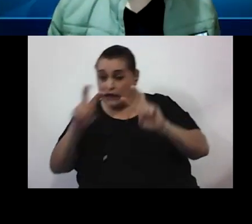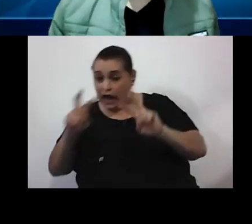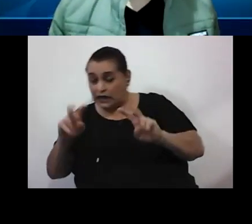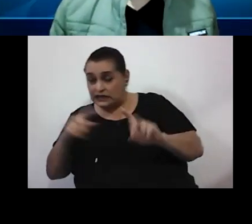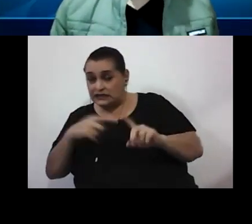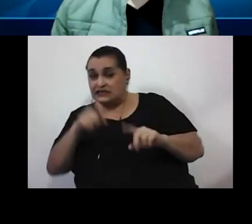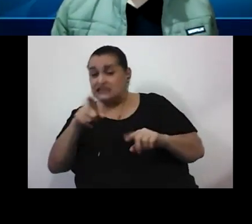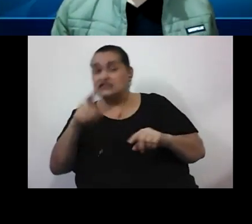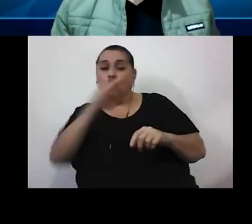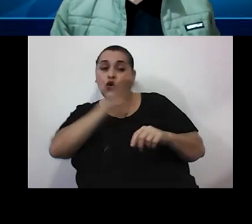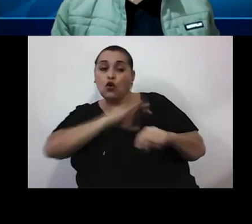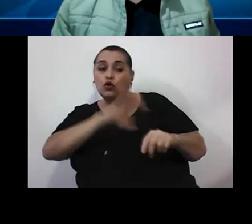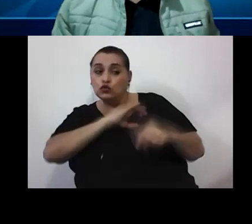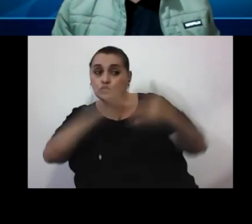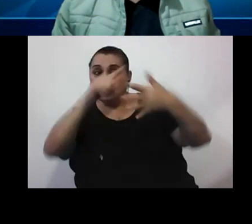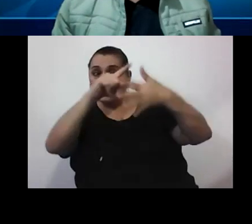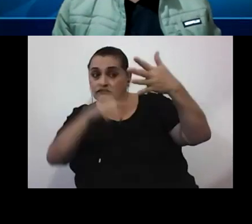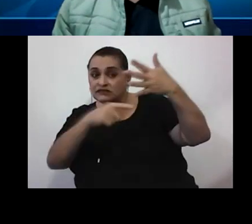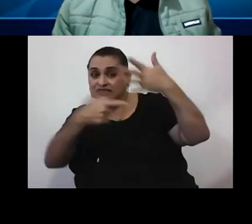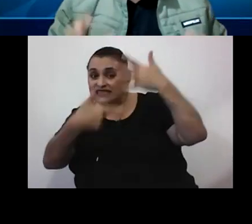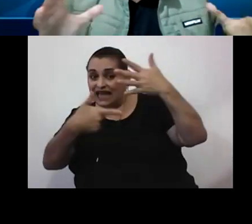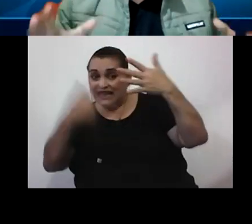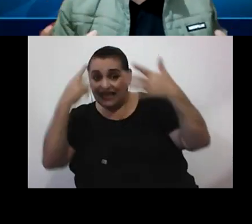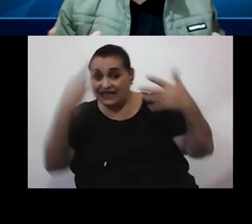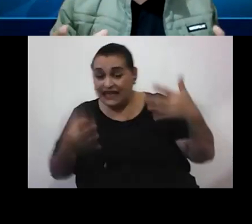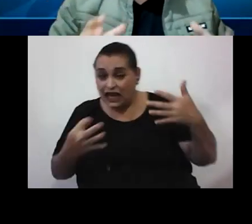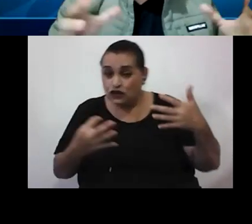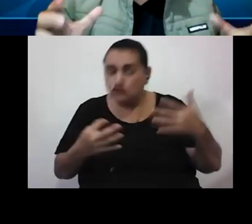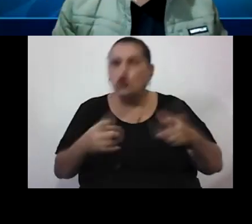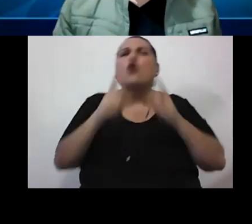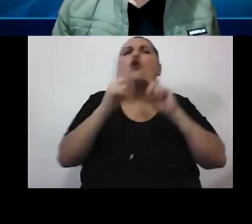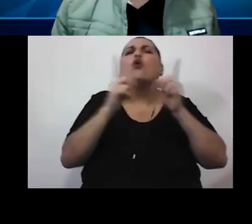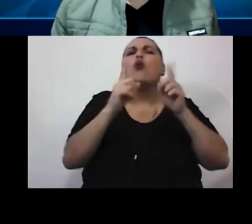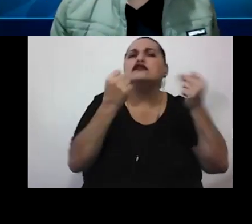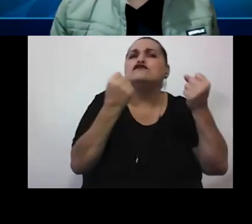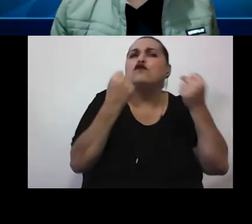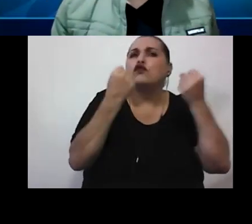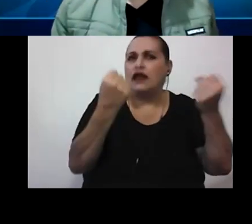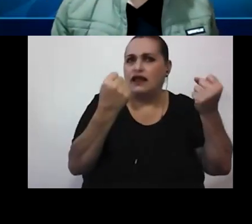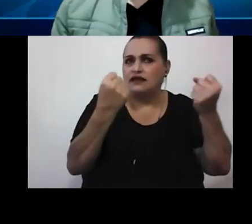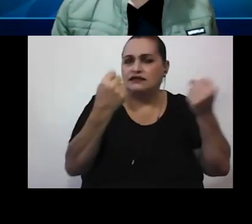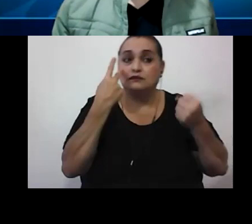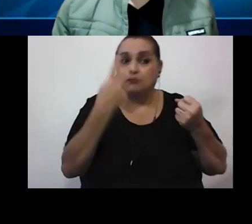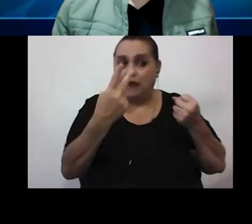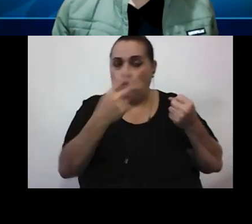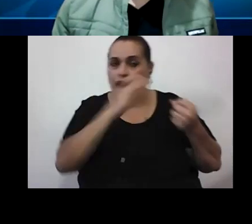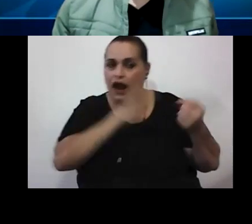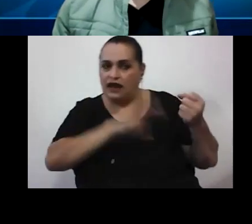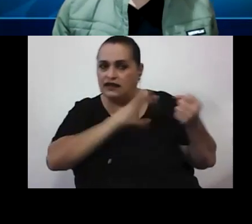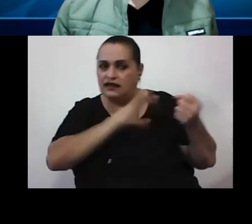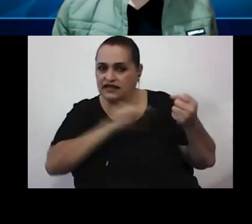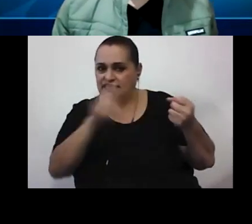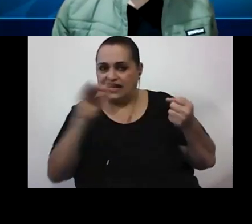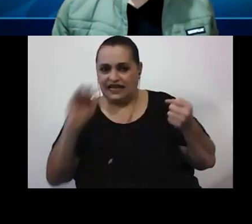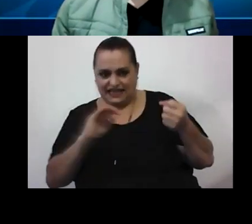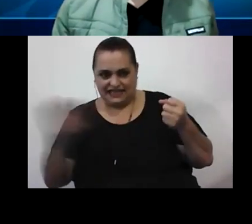en estos 7 criterios, bueno, ¿qué fortalezas encuentro yo en esas características, en esa niña, en